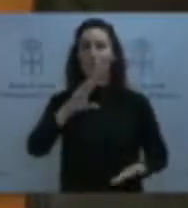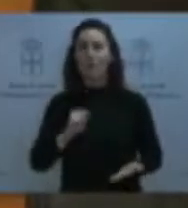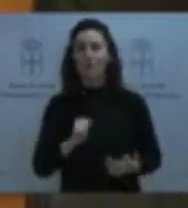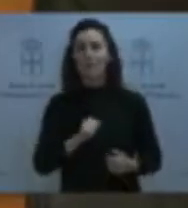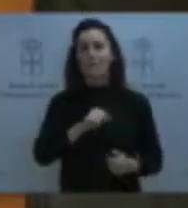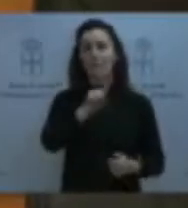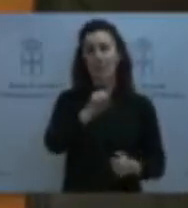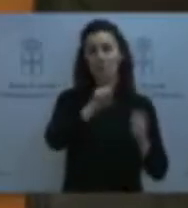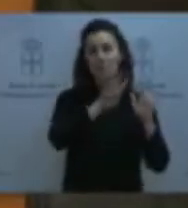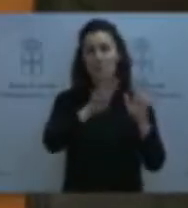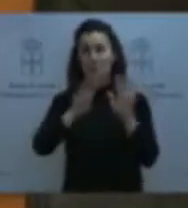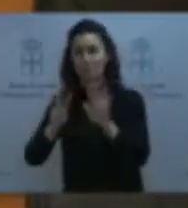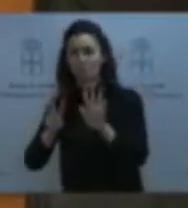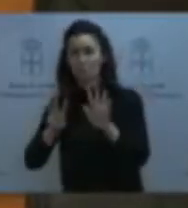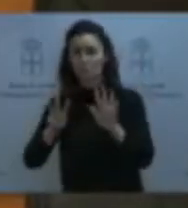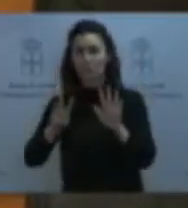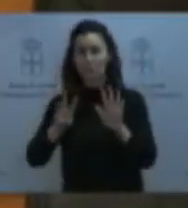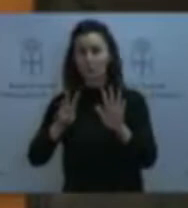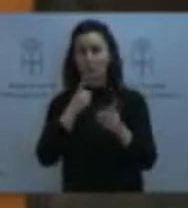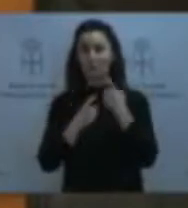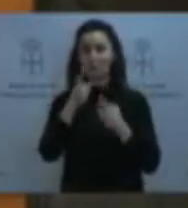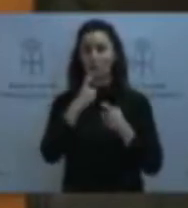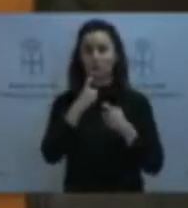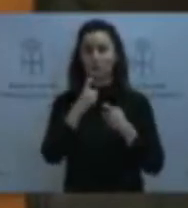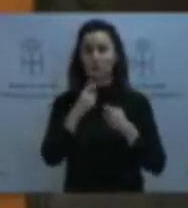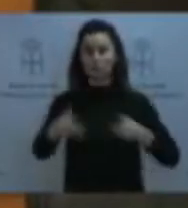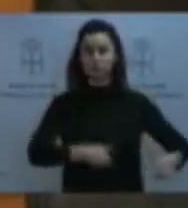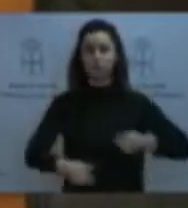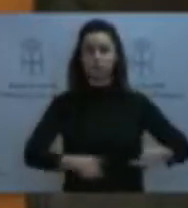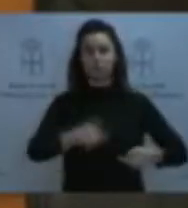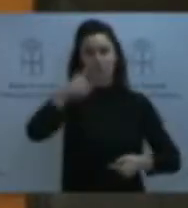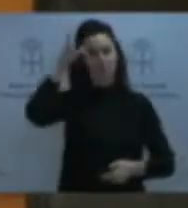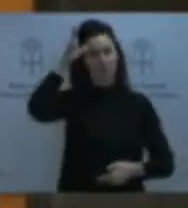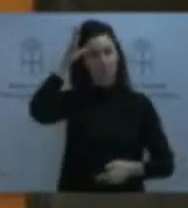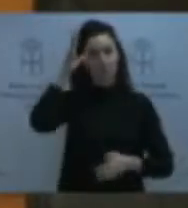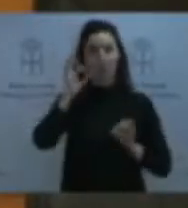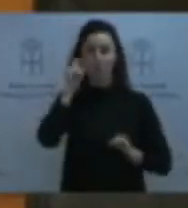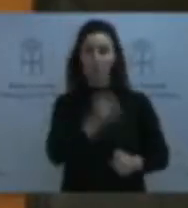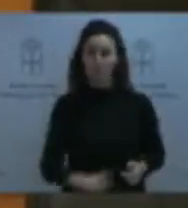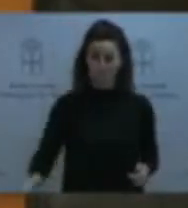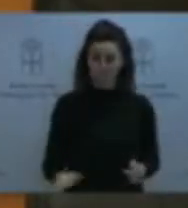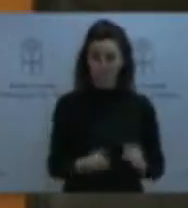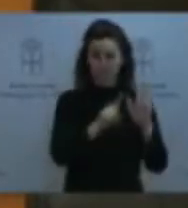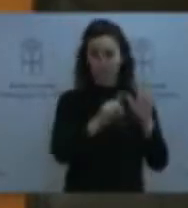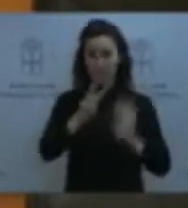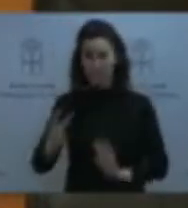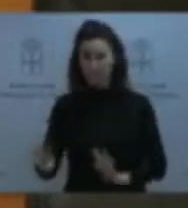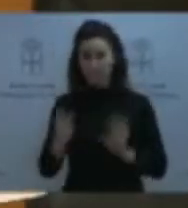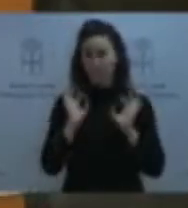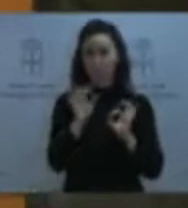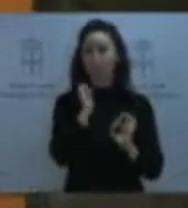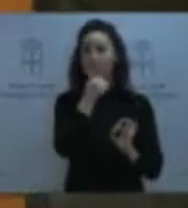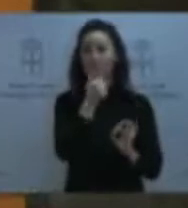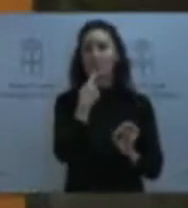sucesivas de patología en el ámbito neurológico en niños y 633 codificadas como primeras consultas, aunque a pesar de